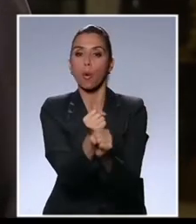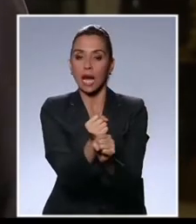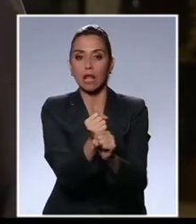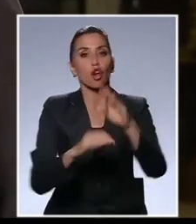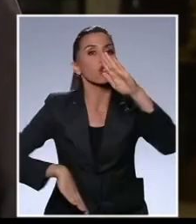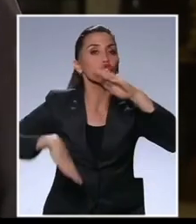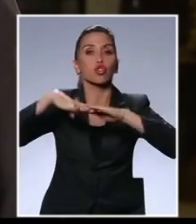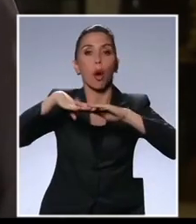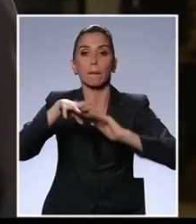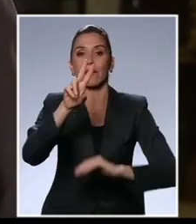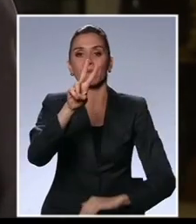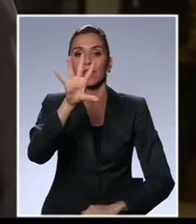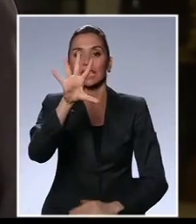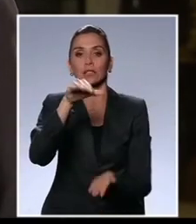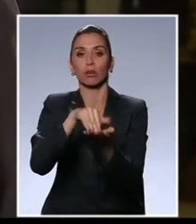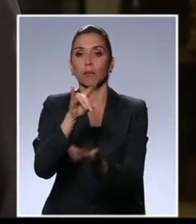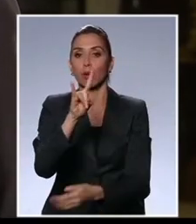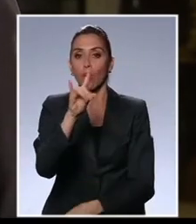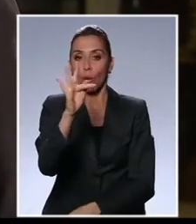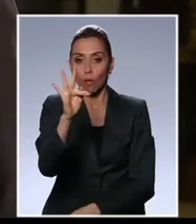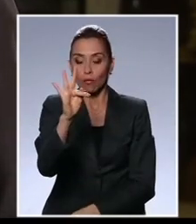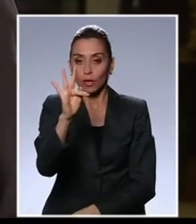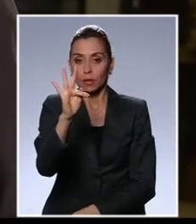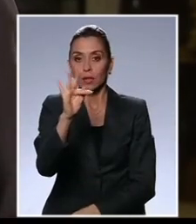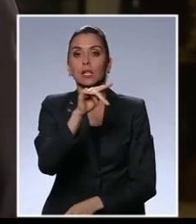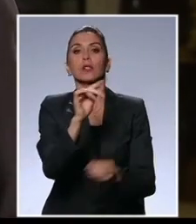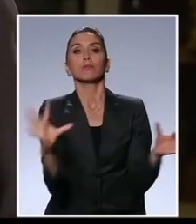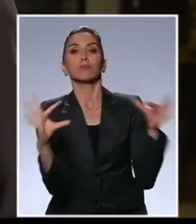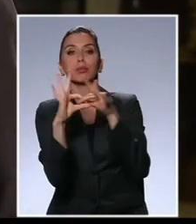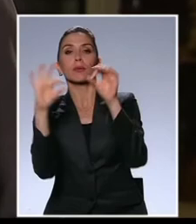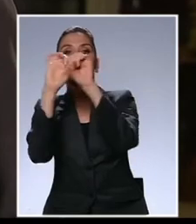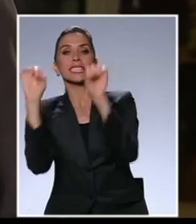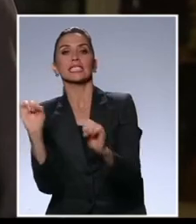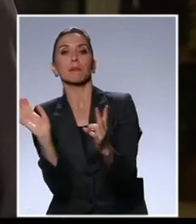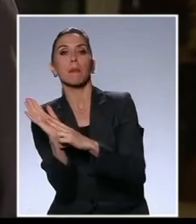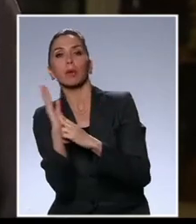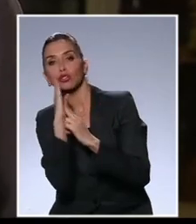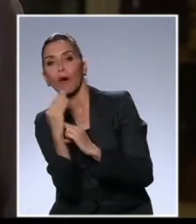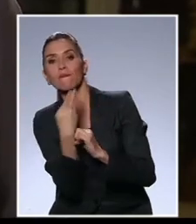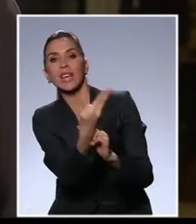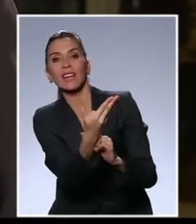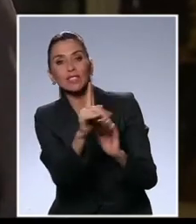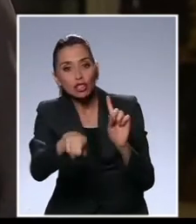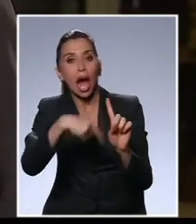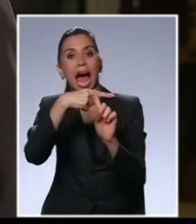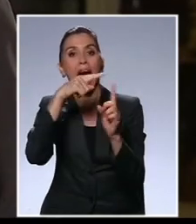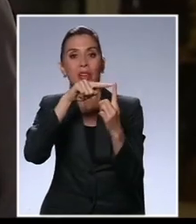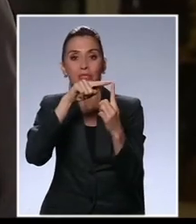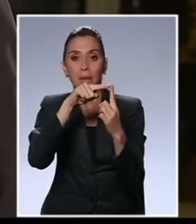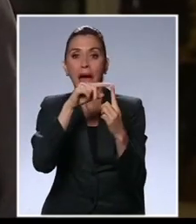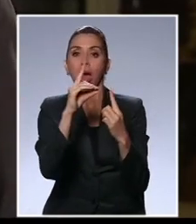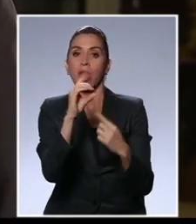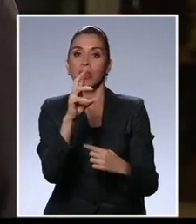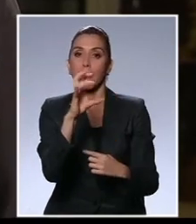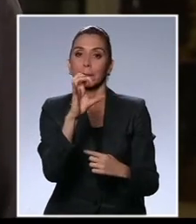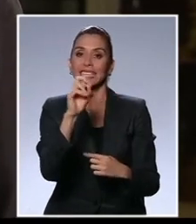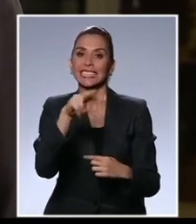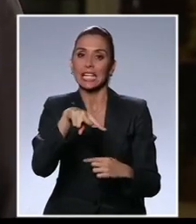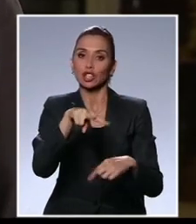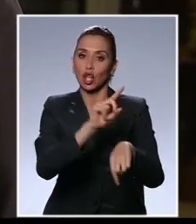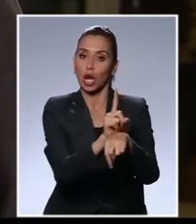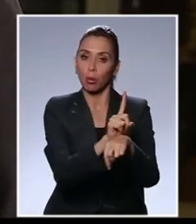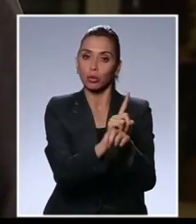no excedan de 25.000 Uf el sistema tributario que ofrece como beneficio además de la depreciación instantánea